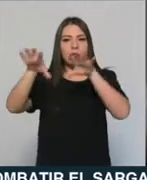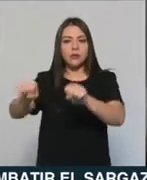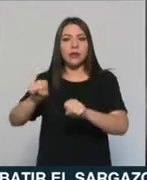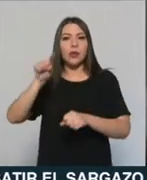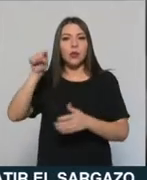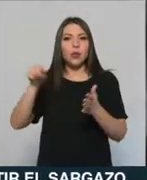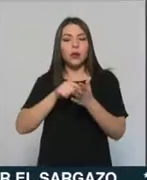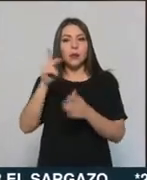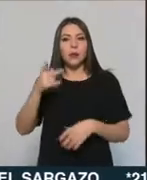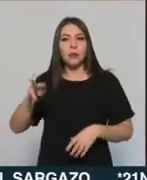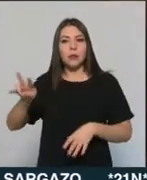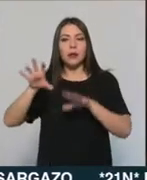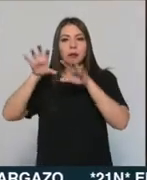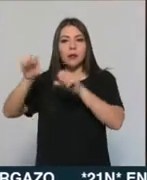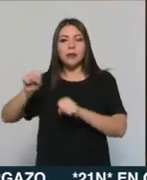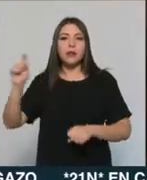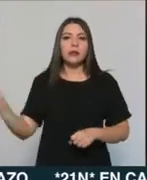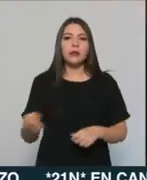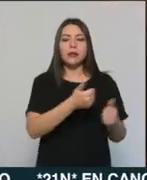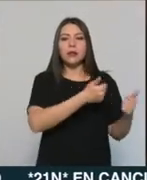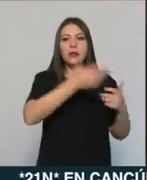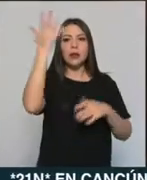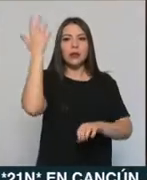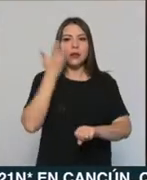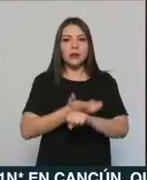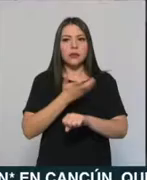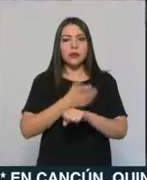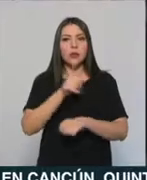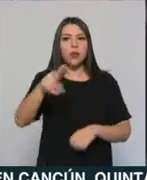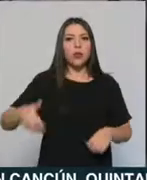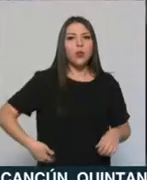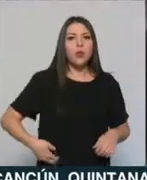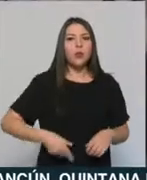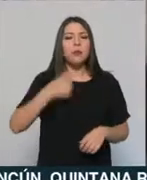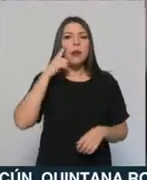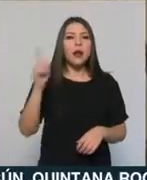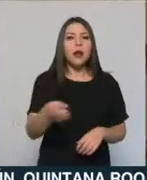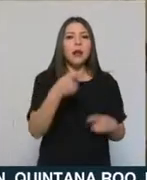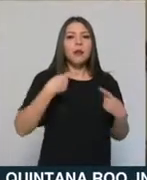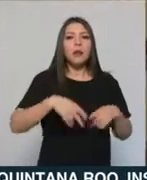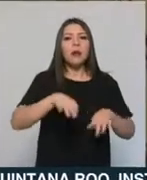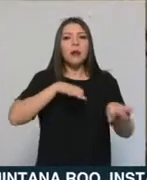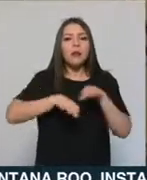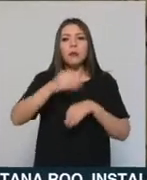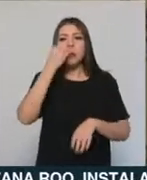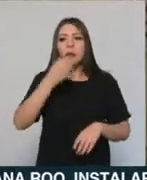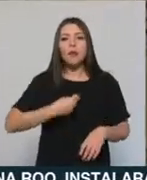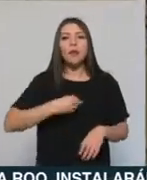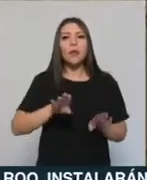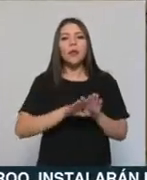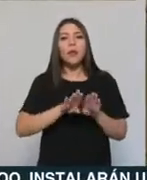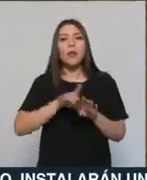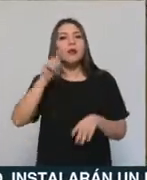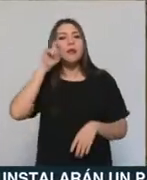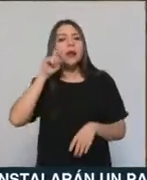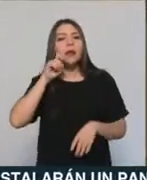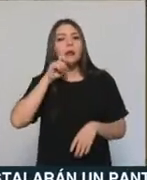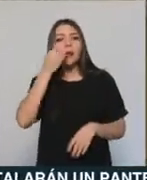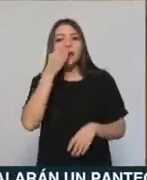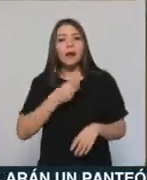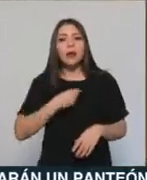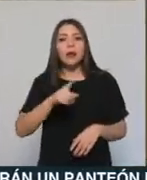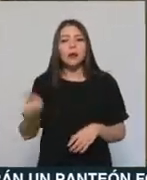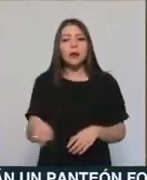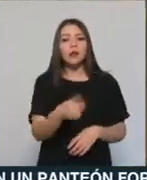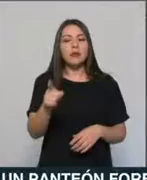Unidos, acusado de tráfico sexual y trabajo forzado. El martes 7 de mayo inició en Nueva York el juicio en contra de Kate Raniere,